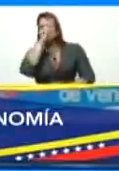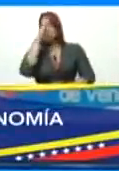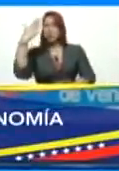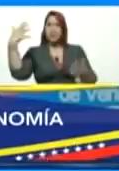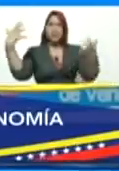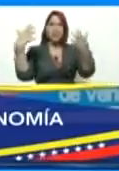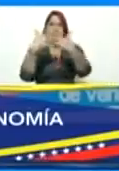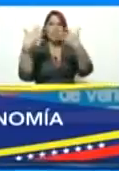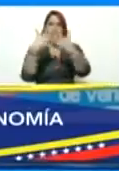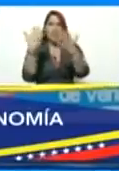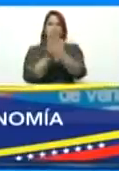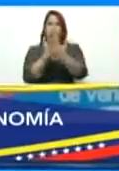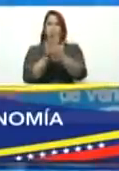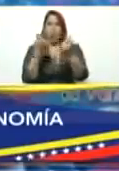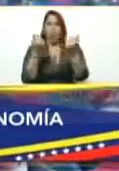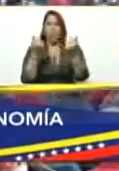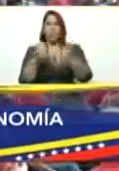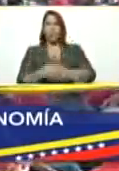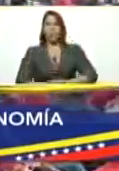económica